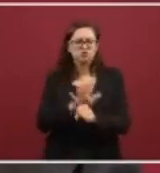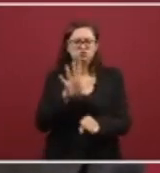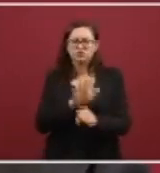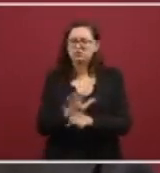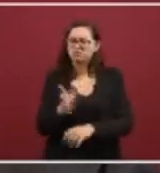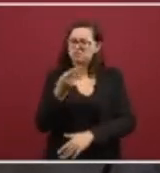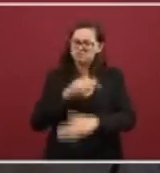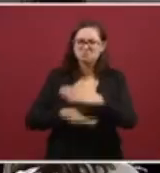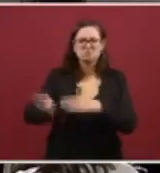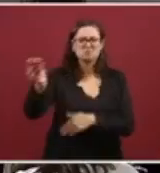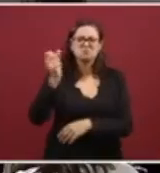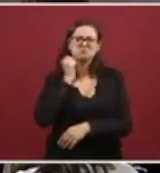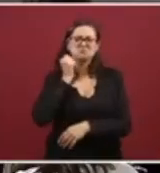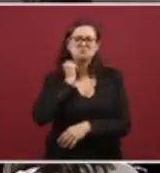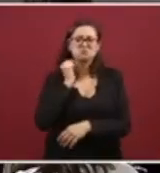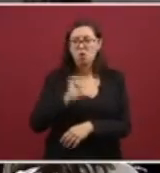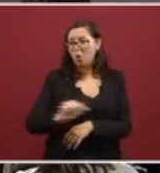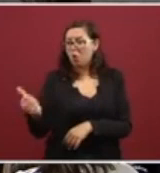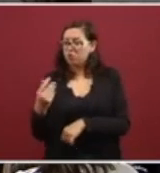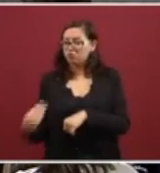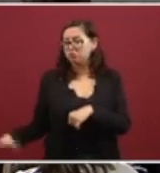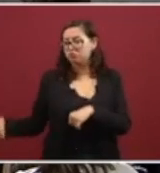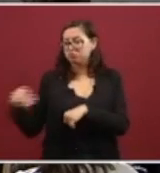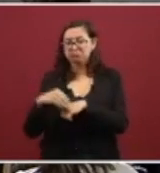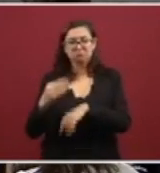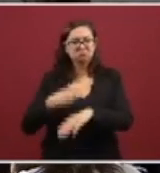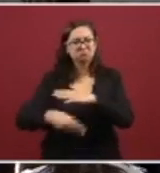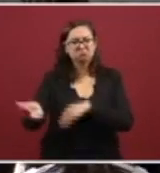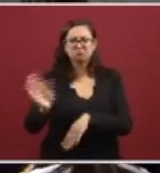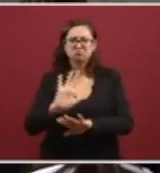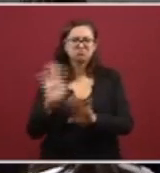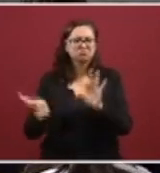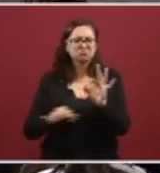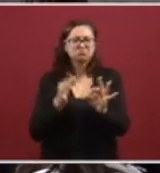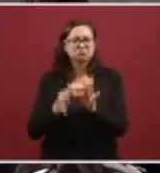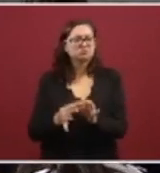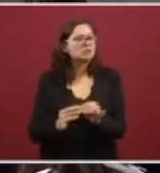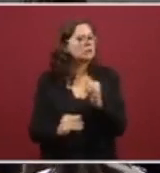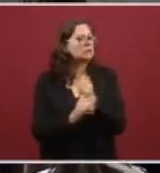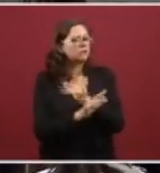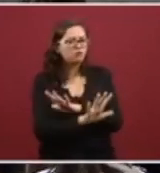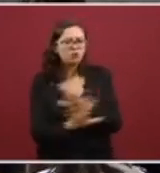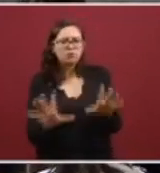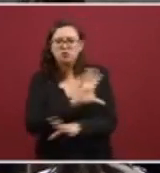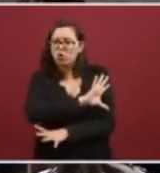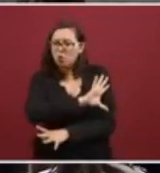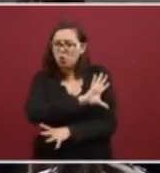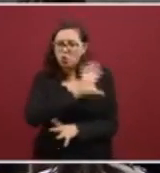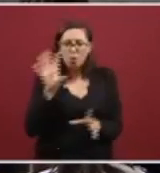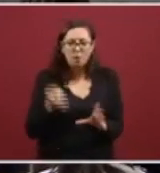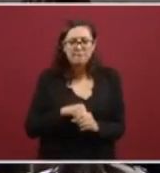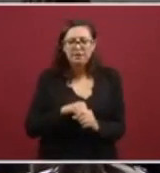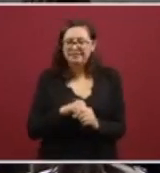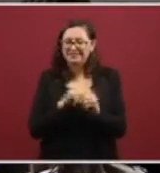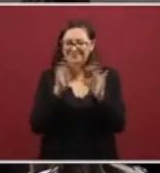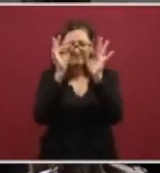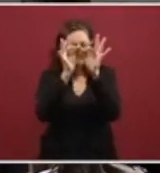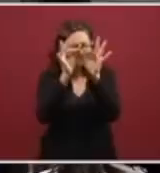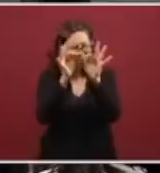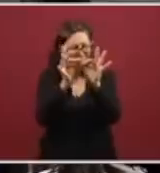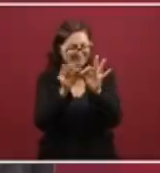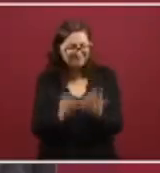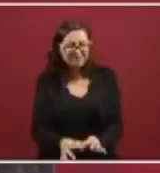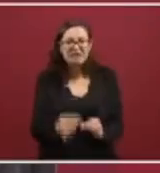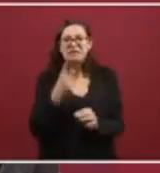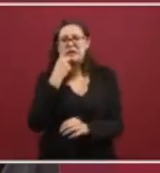ninguna otra cosa adicional. ¿Incluso las copias de…? Toda la información está ahí, está en detalle todo lo que se habló, lo que se dijo, lo que